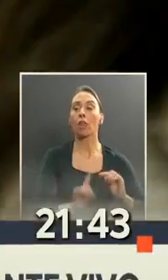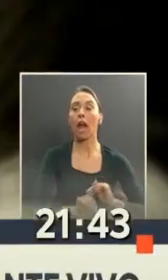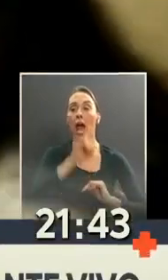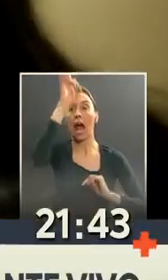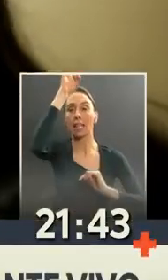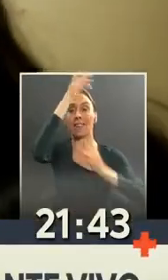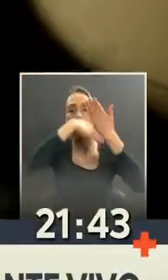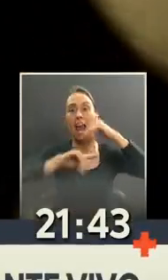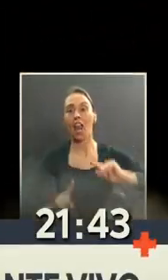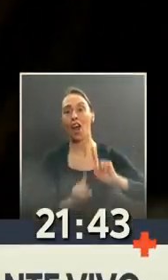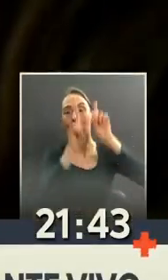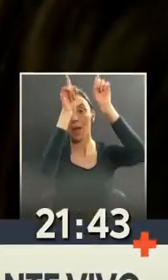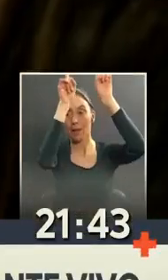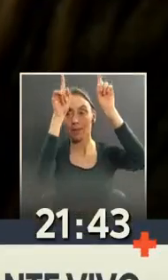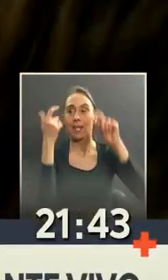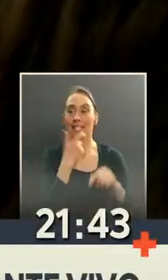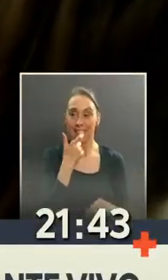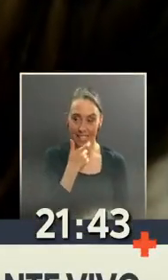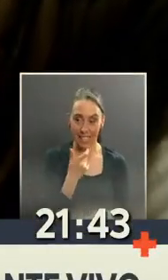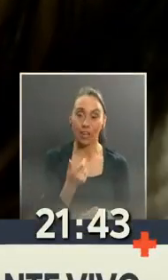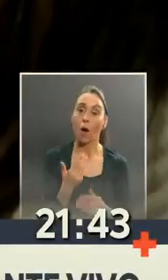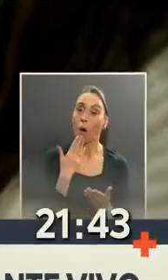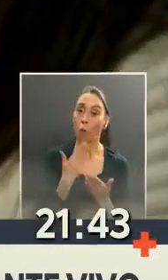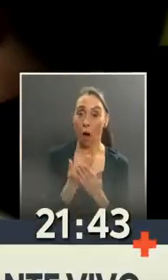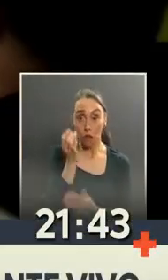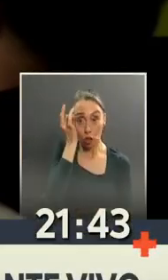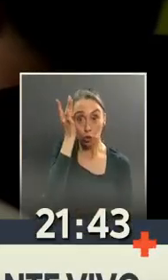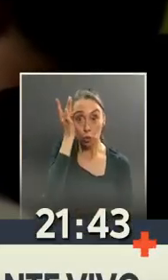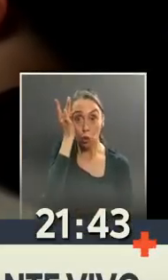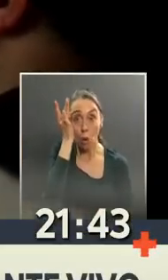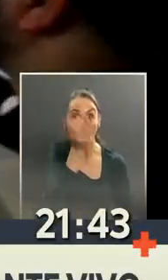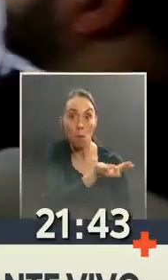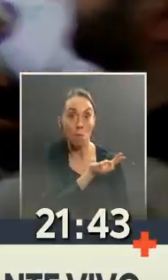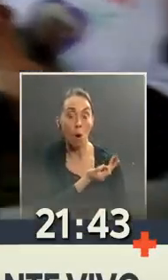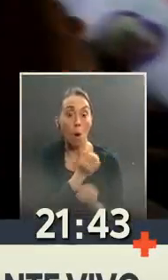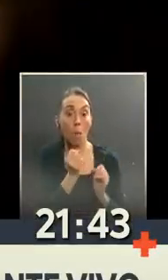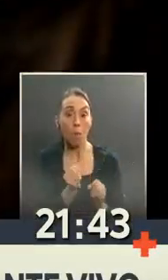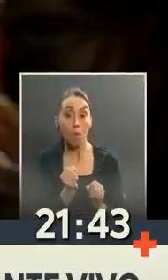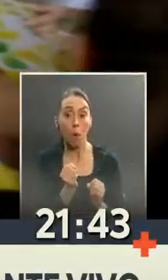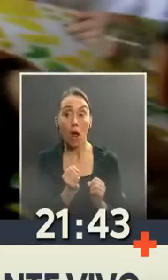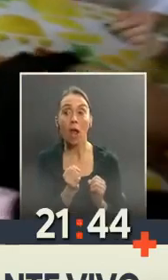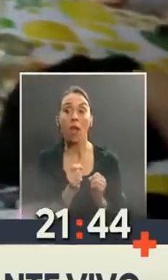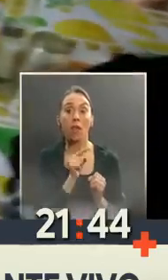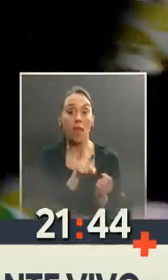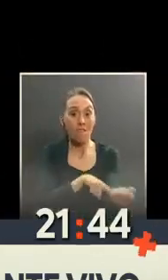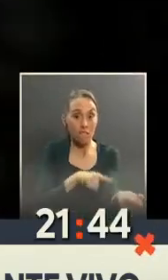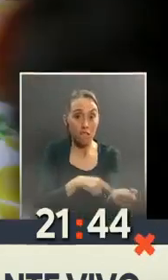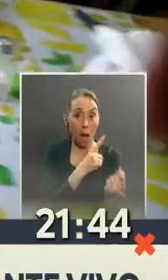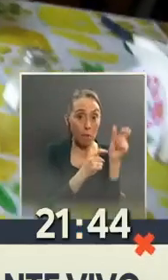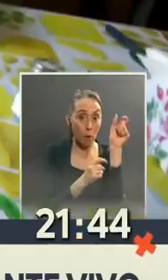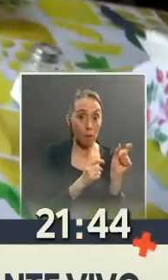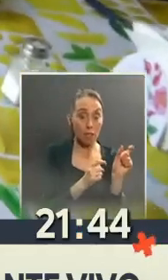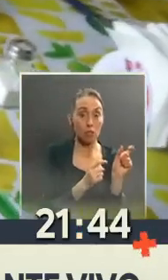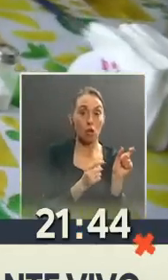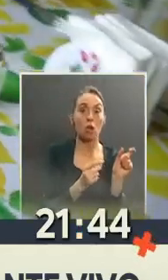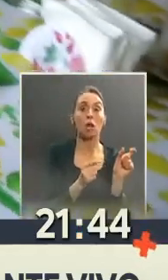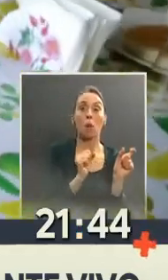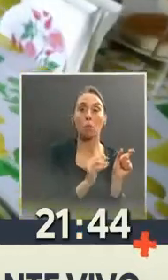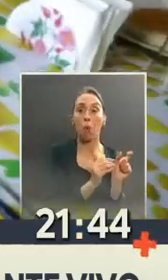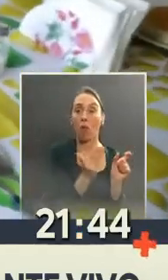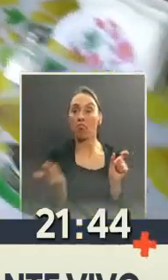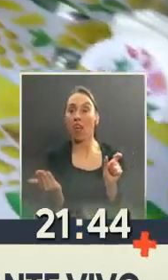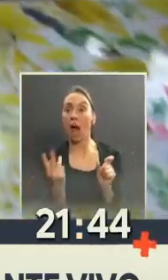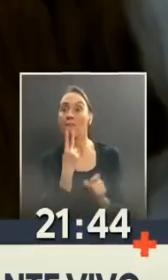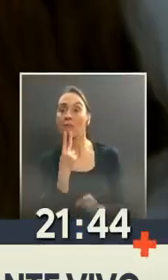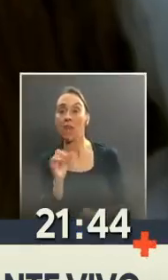piso. Por eso, cuando supieron de la posibilidad de que alguno de ellos podía reiniciar la vida de la Ale, sus hermanos